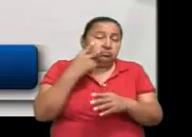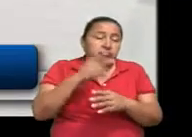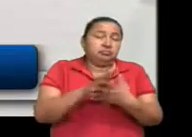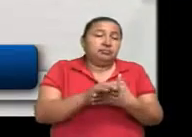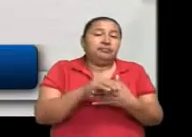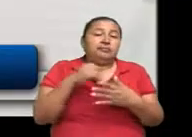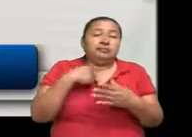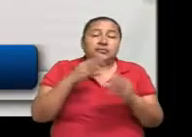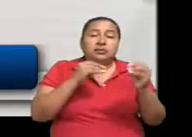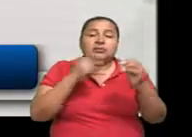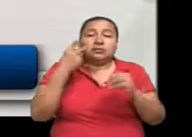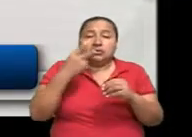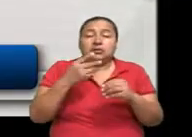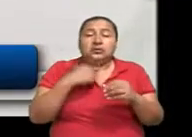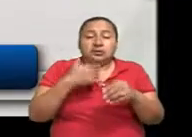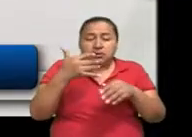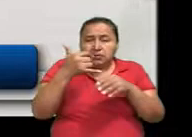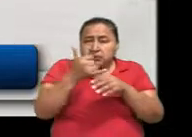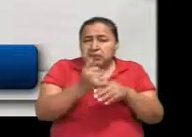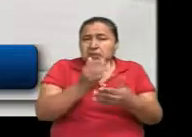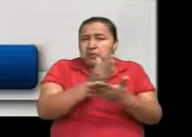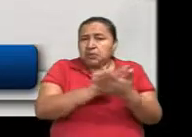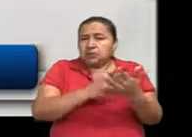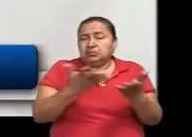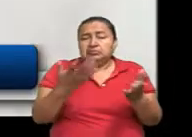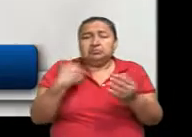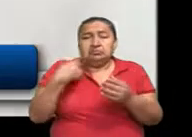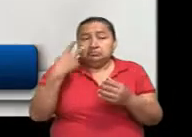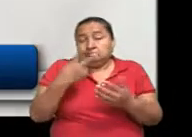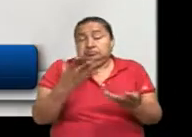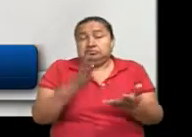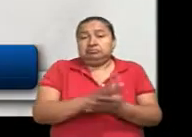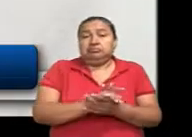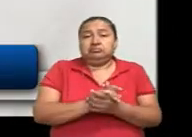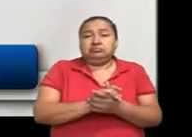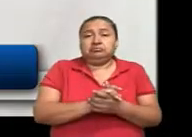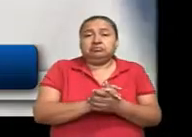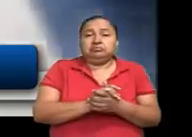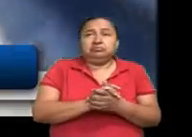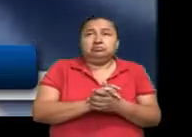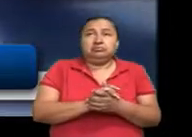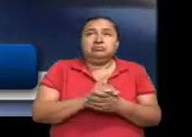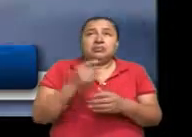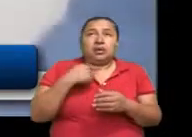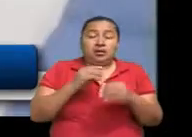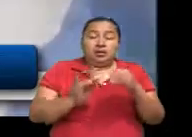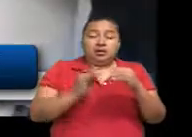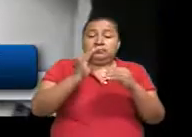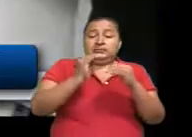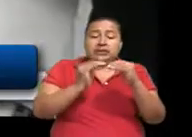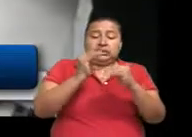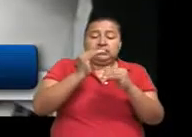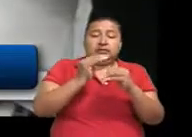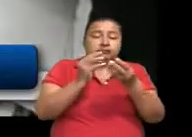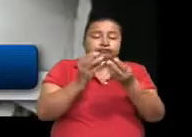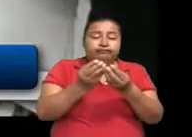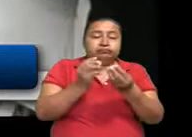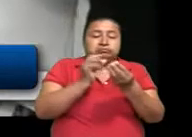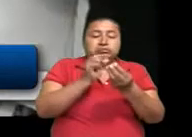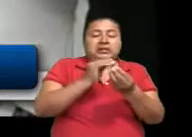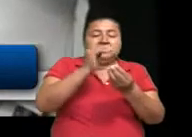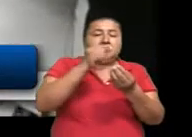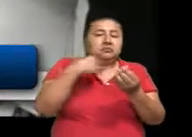le estaba hablando, le estaban inyectando algo al bebé. No me arriba del testículo.